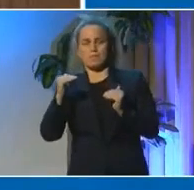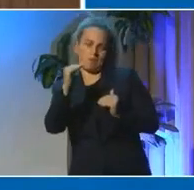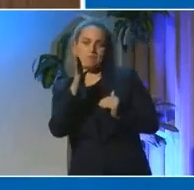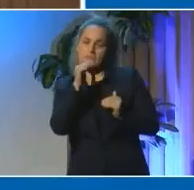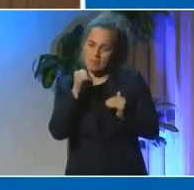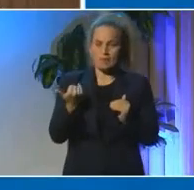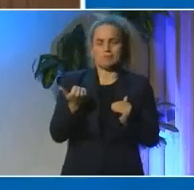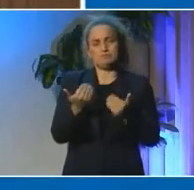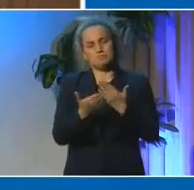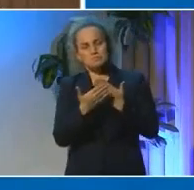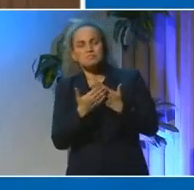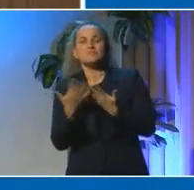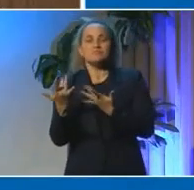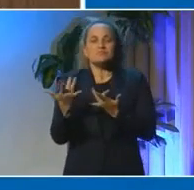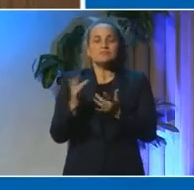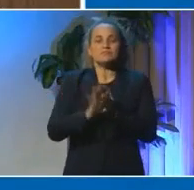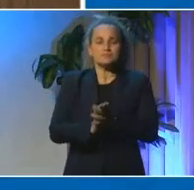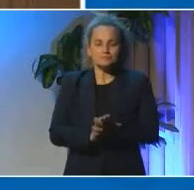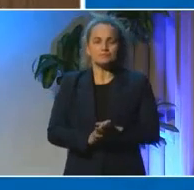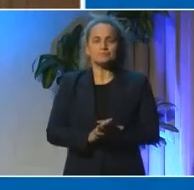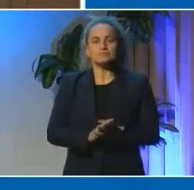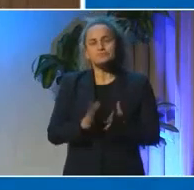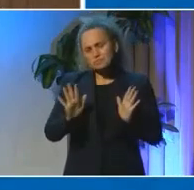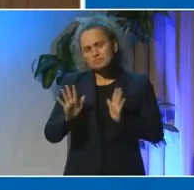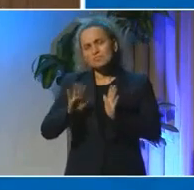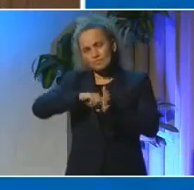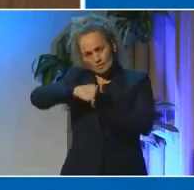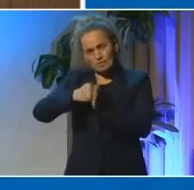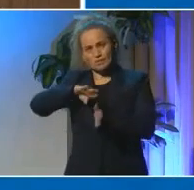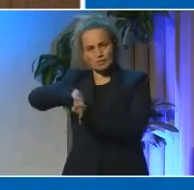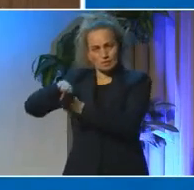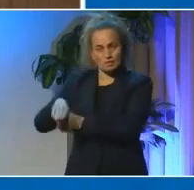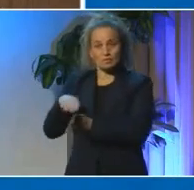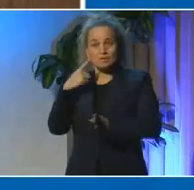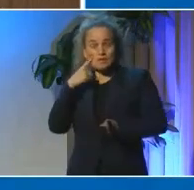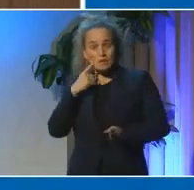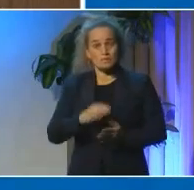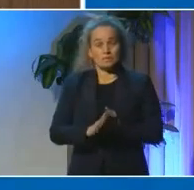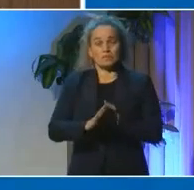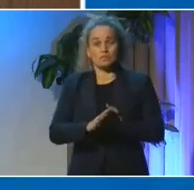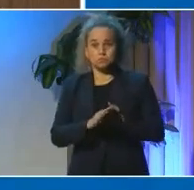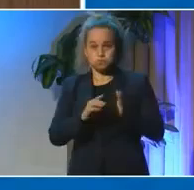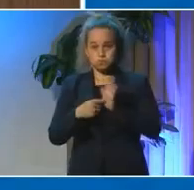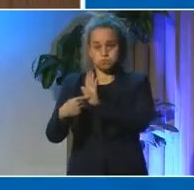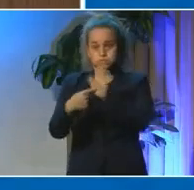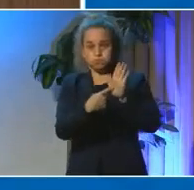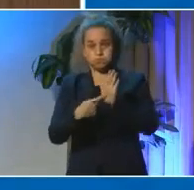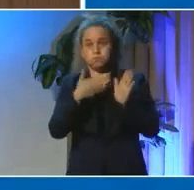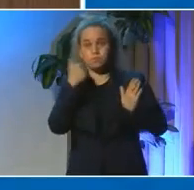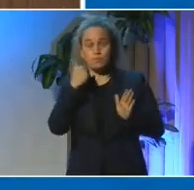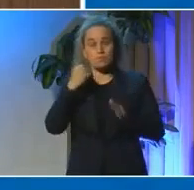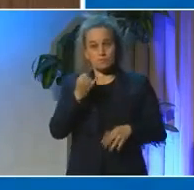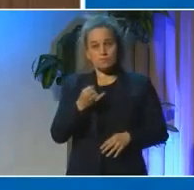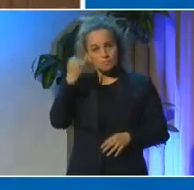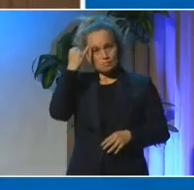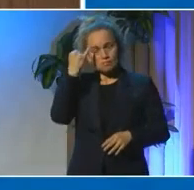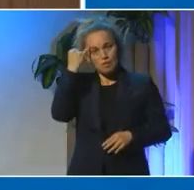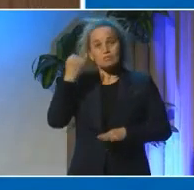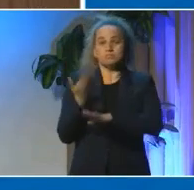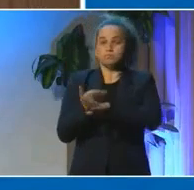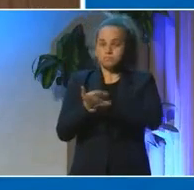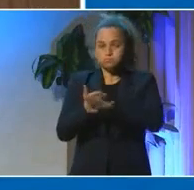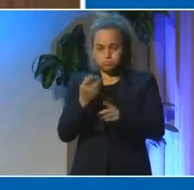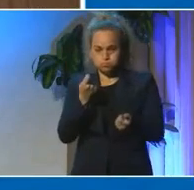ha subastado ese espectro y pues es un tema que no vamos a entrar a conversar pero llegar con la última banda disponible trae muchos retos también porque la